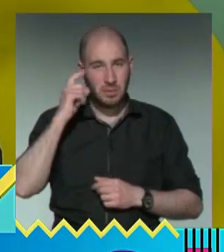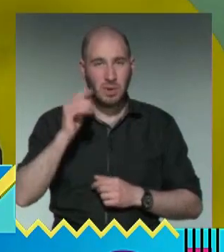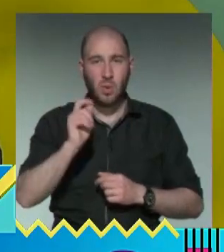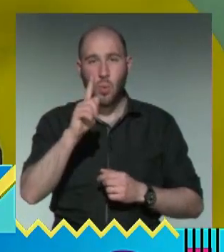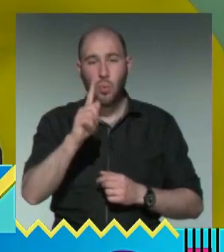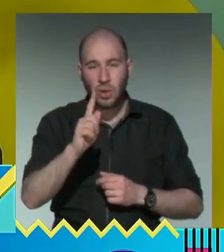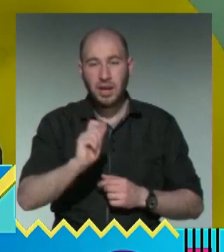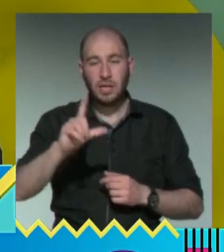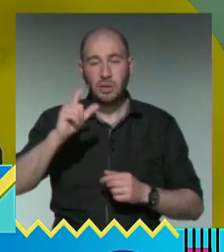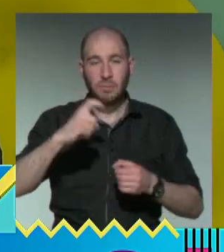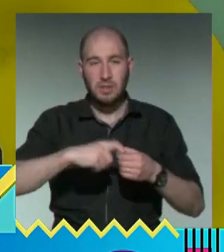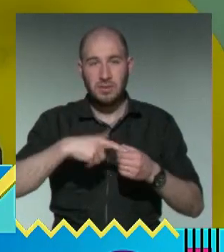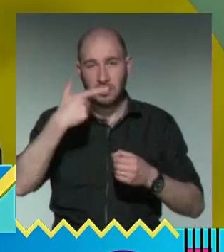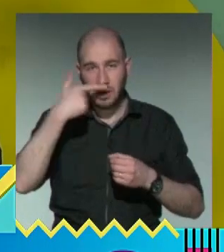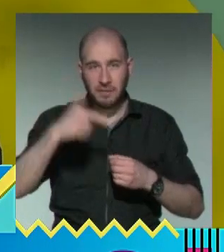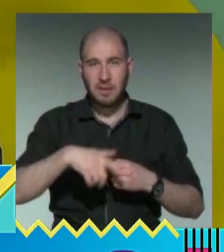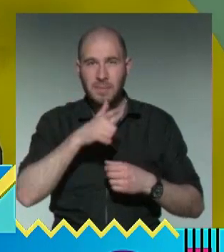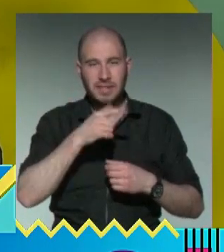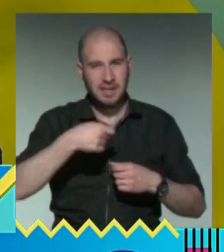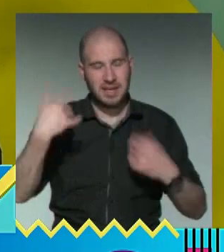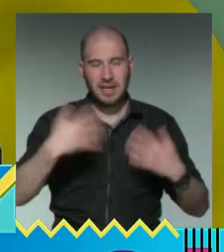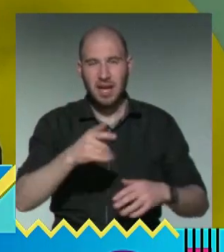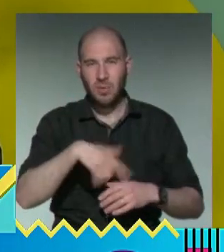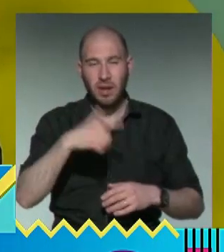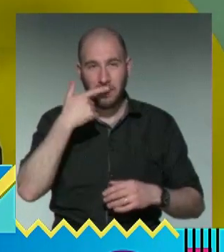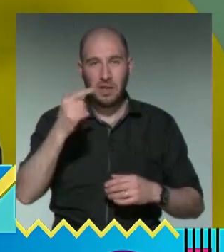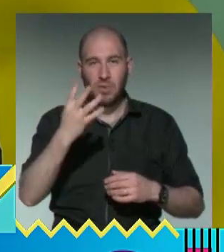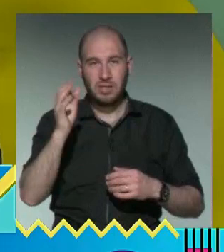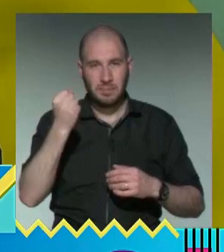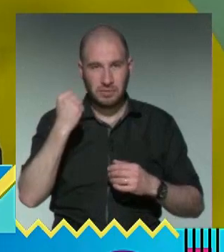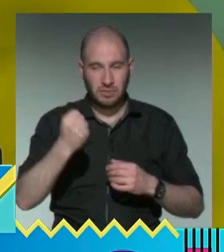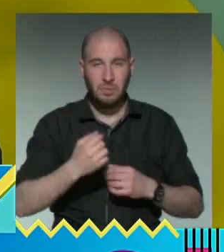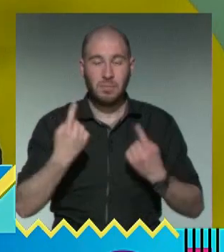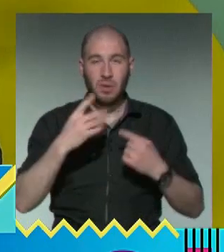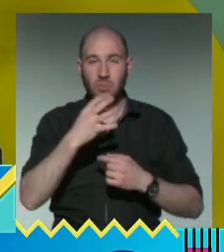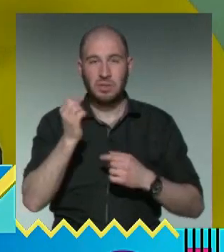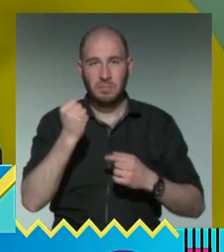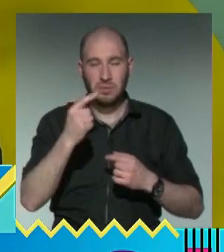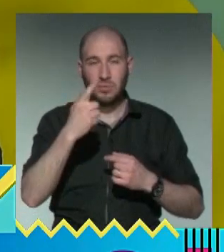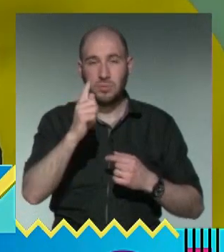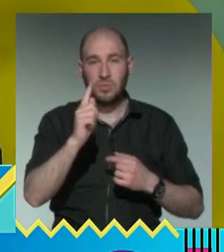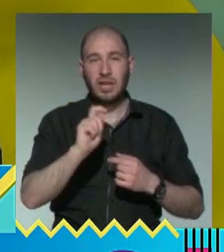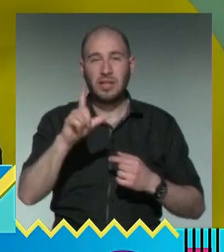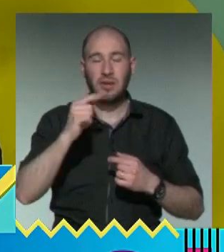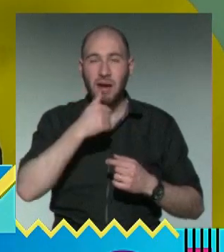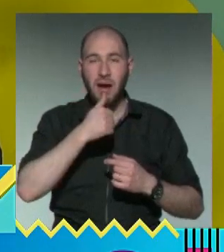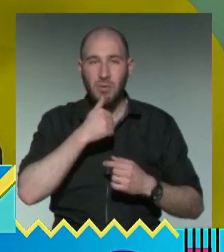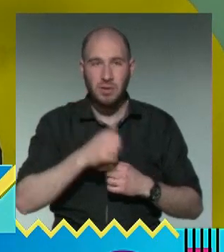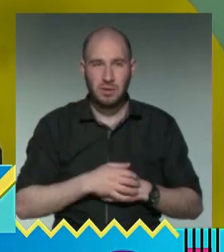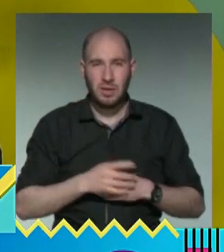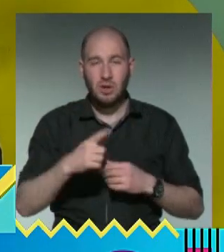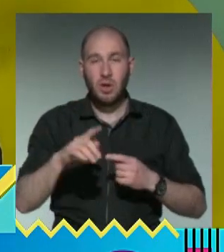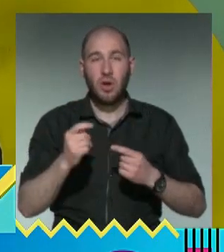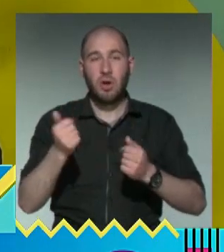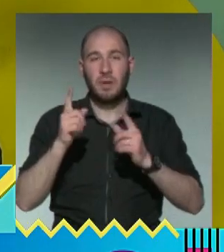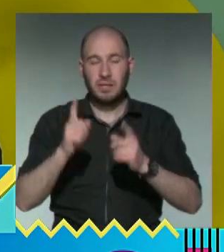litro de petróleo, un litro de nafta, nos parece caro cuando vamos a la estación de servicio vale 40 pesos, pero 40 pesos vale un litro de agua cuando lo compramos